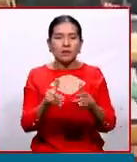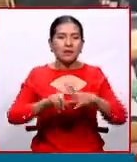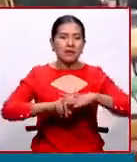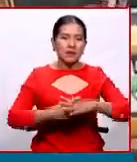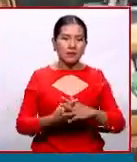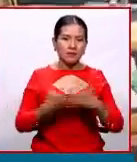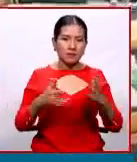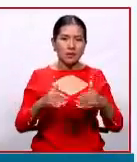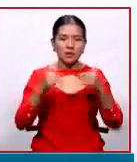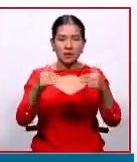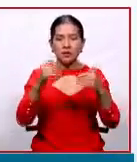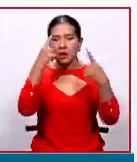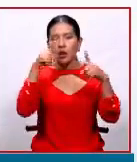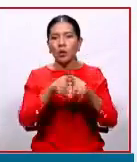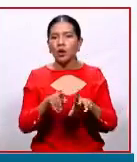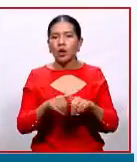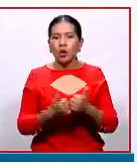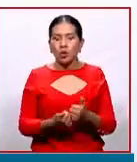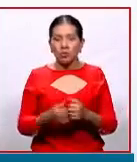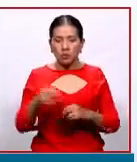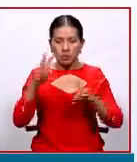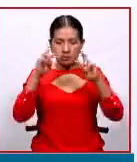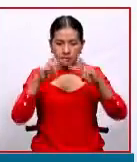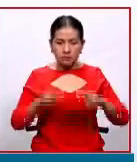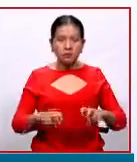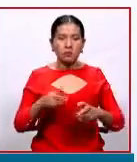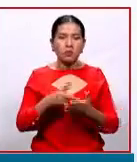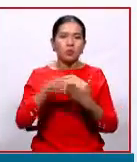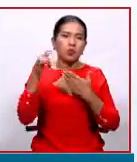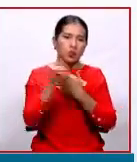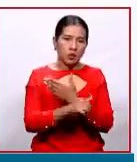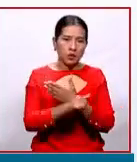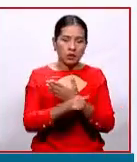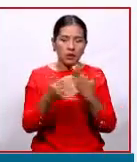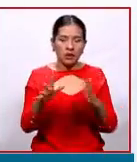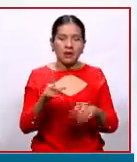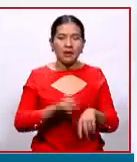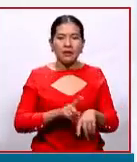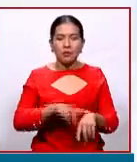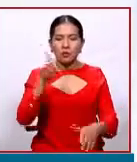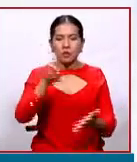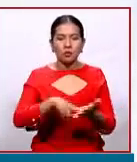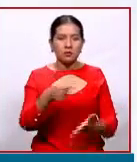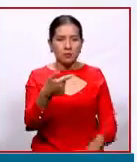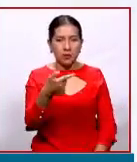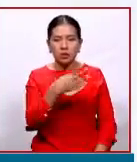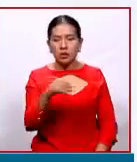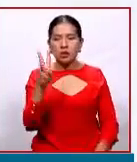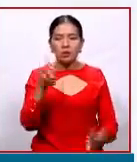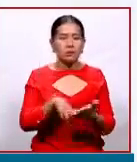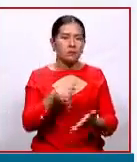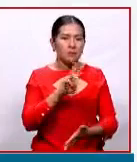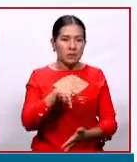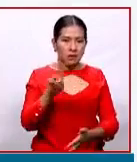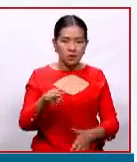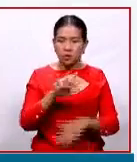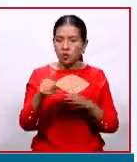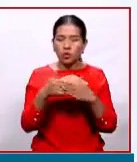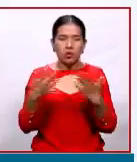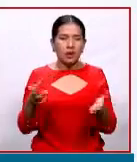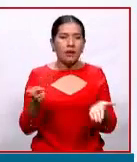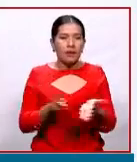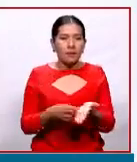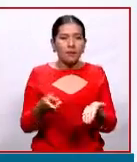a conceptualizar proyectos exploratorios. Durante la gestión 2021 y 2022 se han ido aprobando